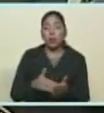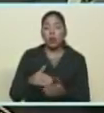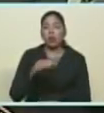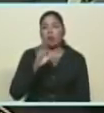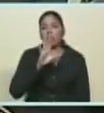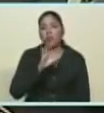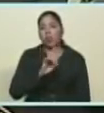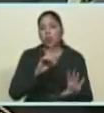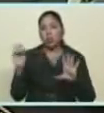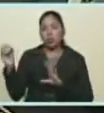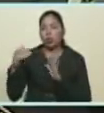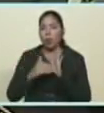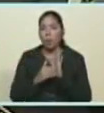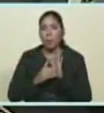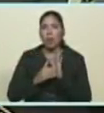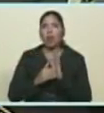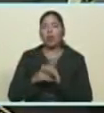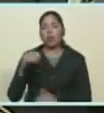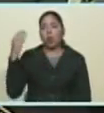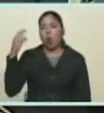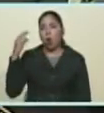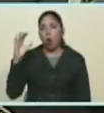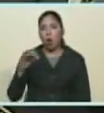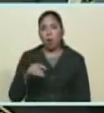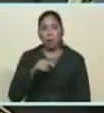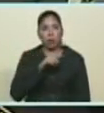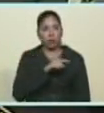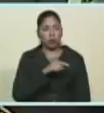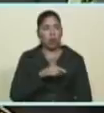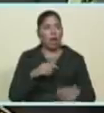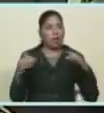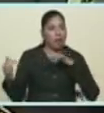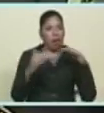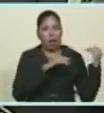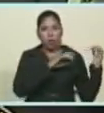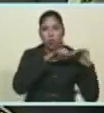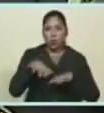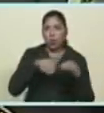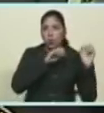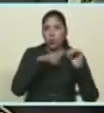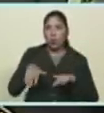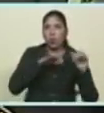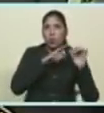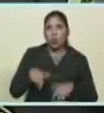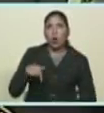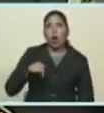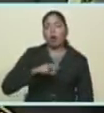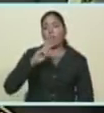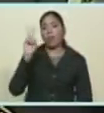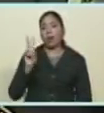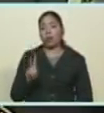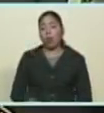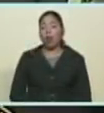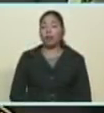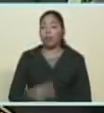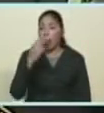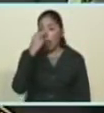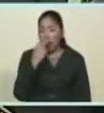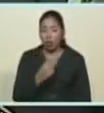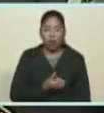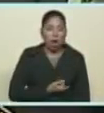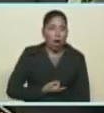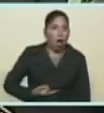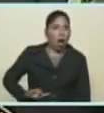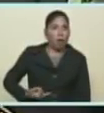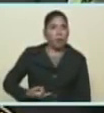5.600.000 colombianos, que han salido en los últimos 30 años producto de la guerra, de la miseria, del hambre en Colombia. Y bueno,